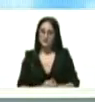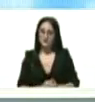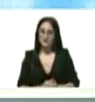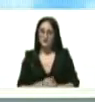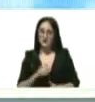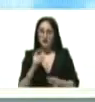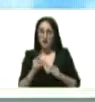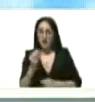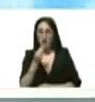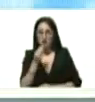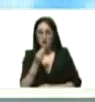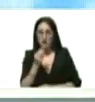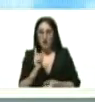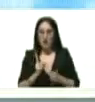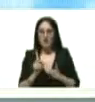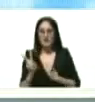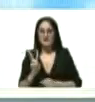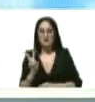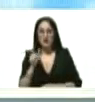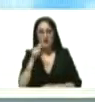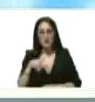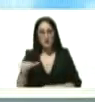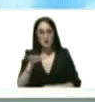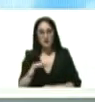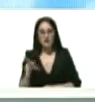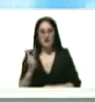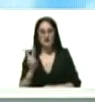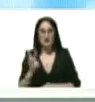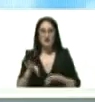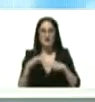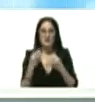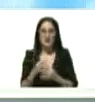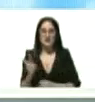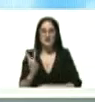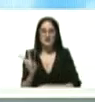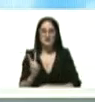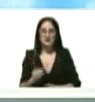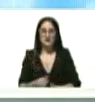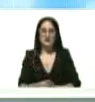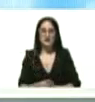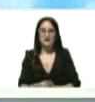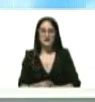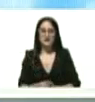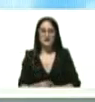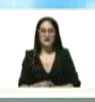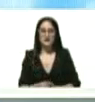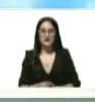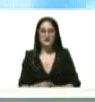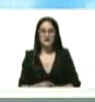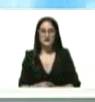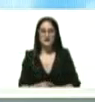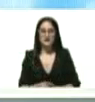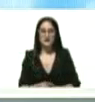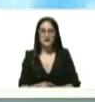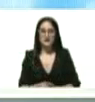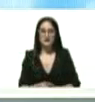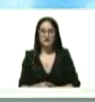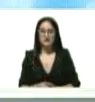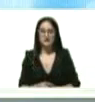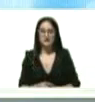consumidores venezolanos, del pueblo de Venezuela, de la familia venezolana. Tenemos una vieja y ya superada,